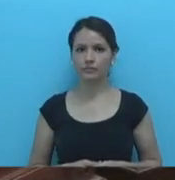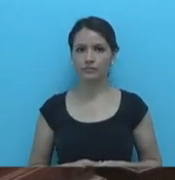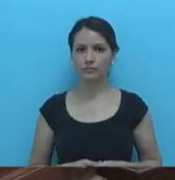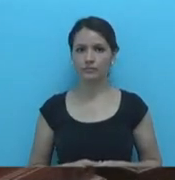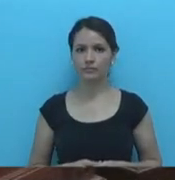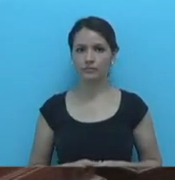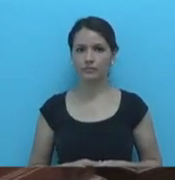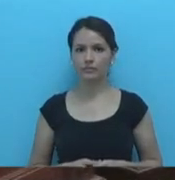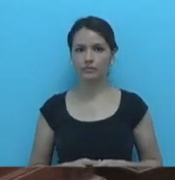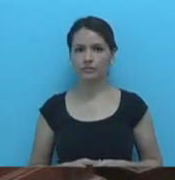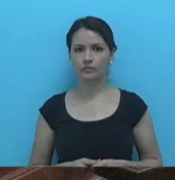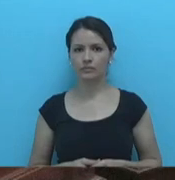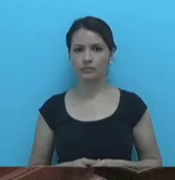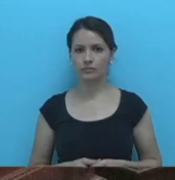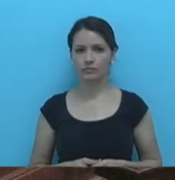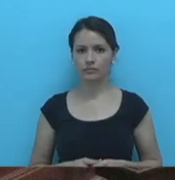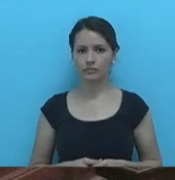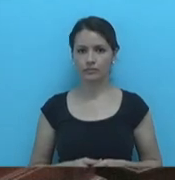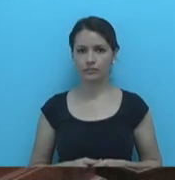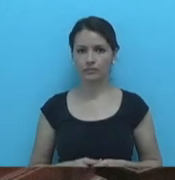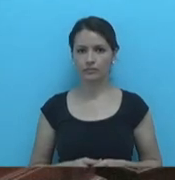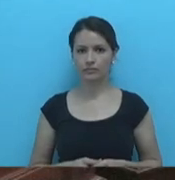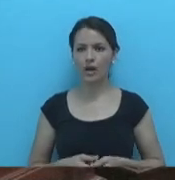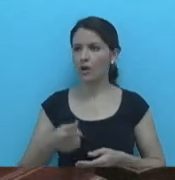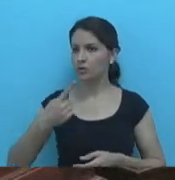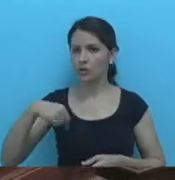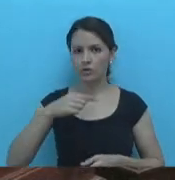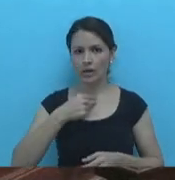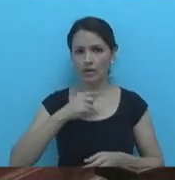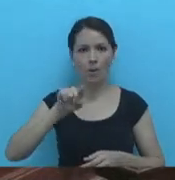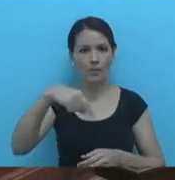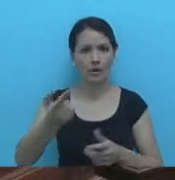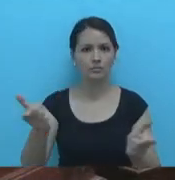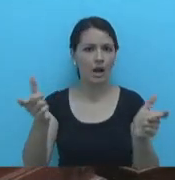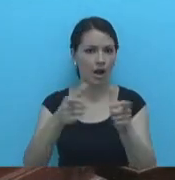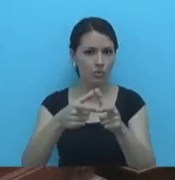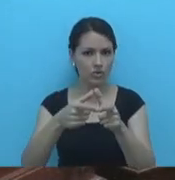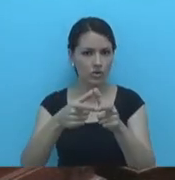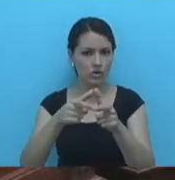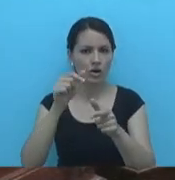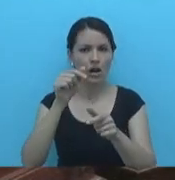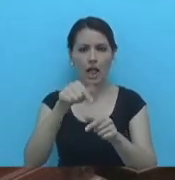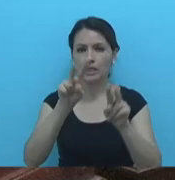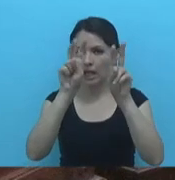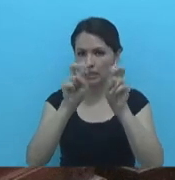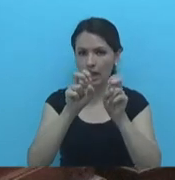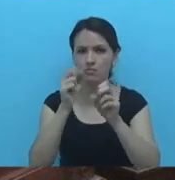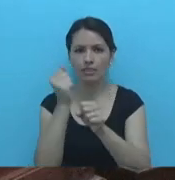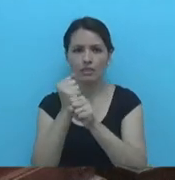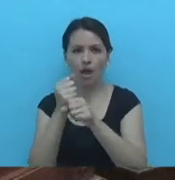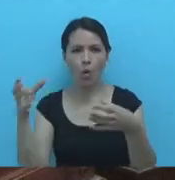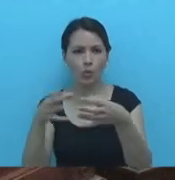a plantear, vamos a mocionar preferencia para una sesión y que sea girado únicamente a la Comisión de Asuntos